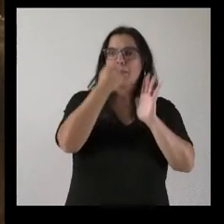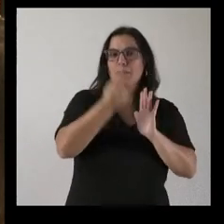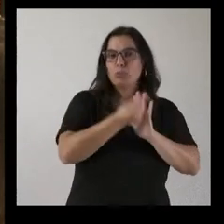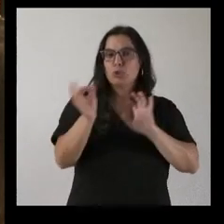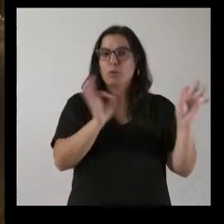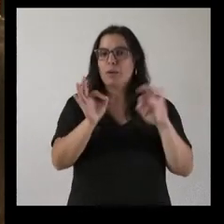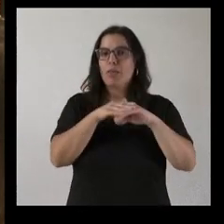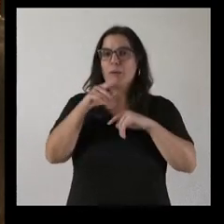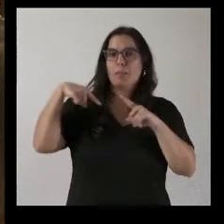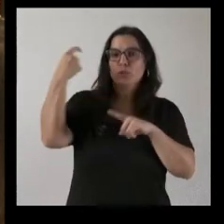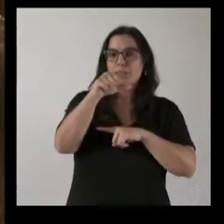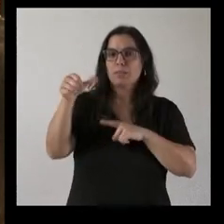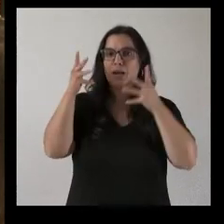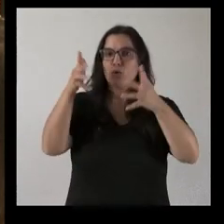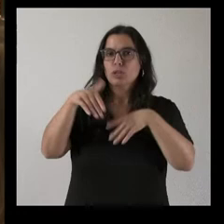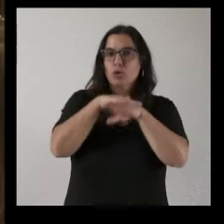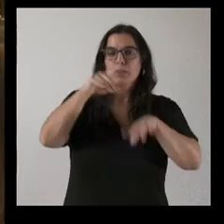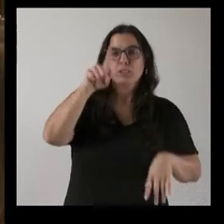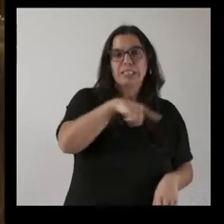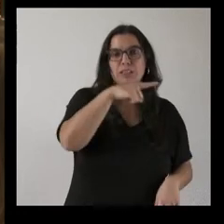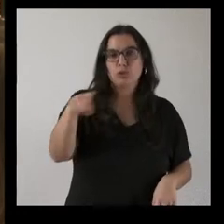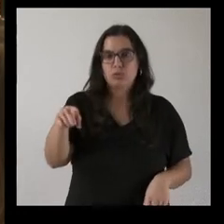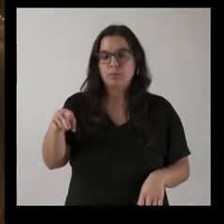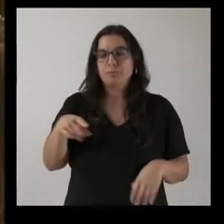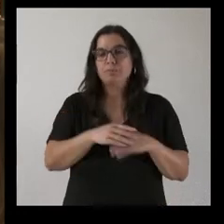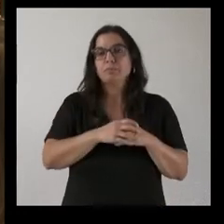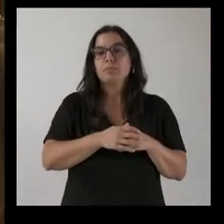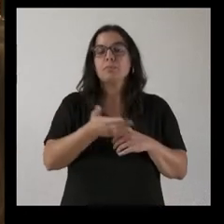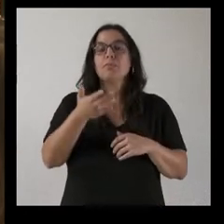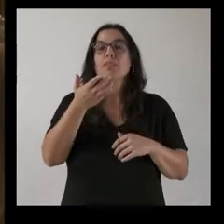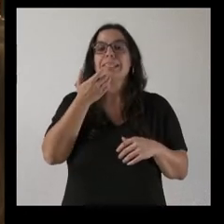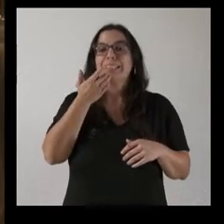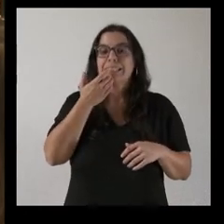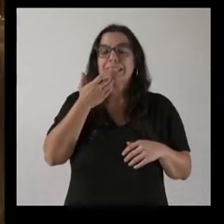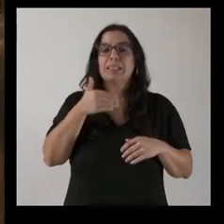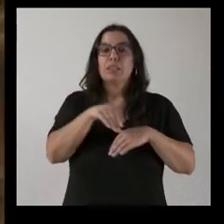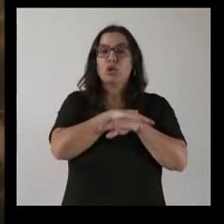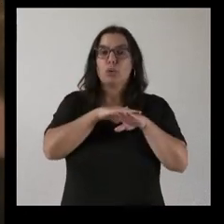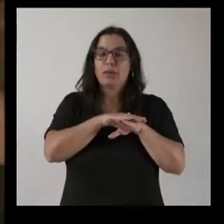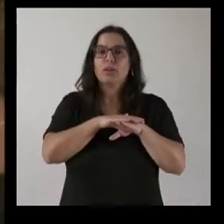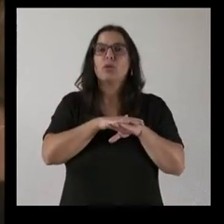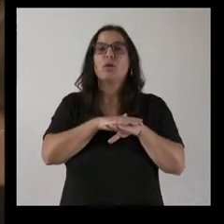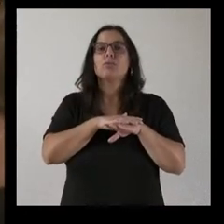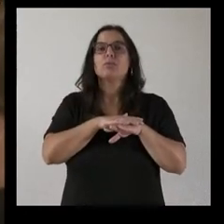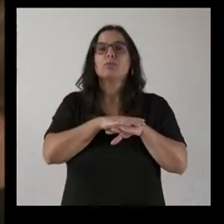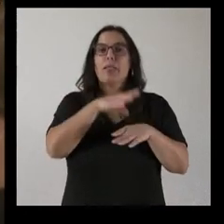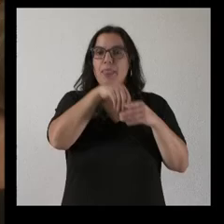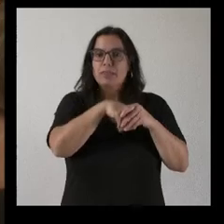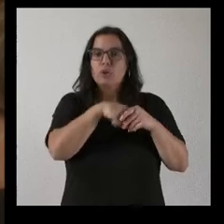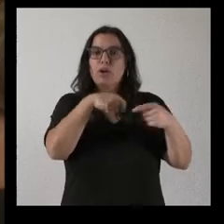del gobierno no sé si la próxima semana si tienen ya esa fecha Y si hay negociación dentro del gobierno en torno a esa